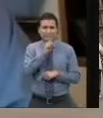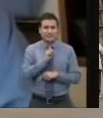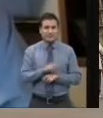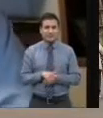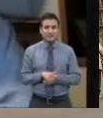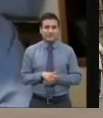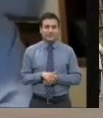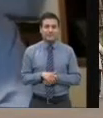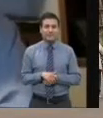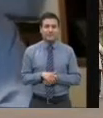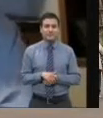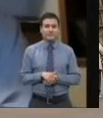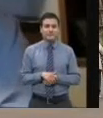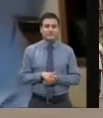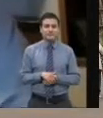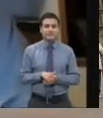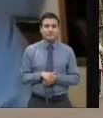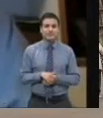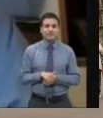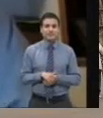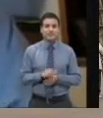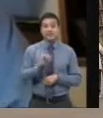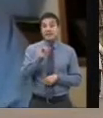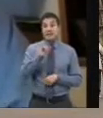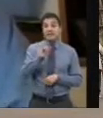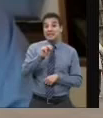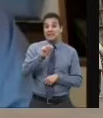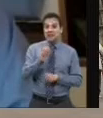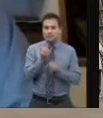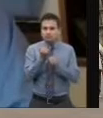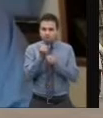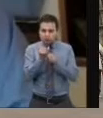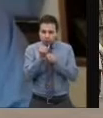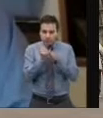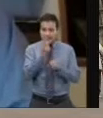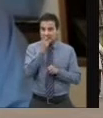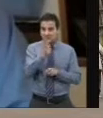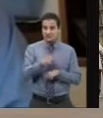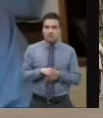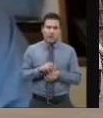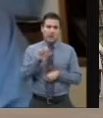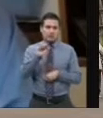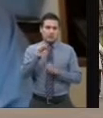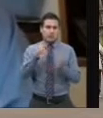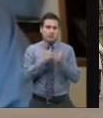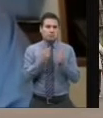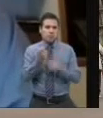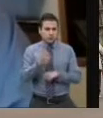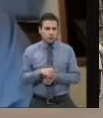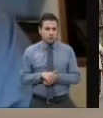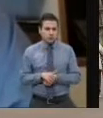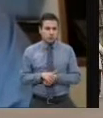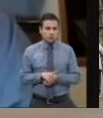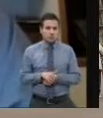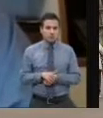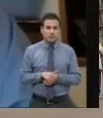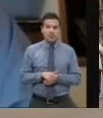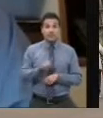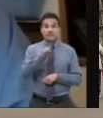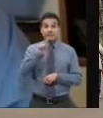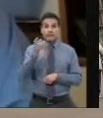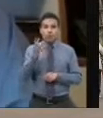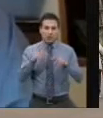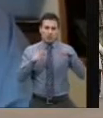el INE válidamente puede desprender son 60,000 pesos. Se ubicaron a